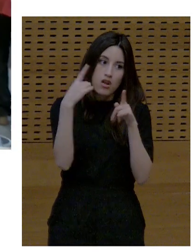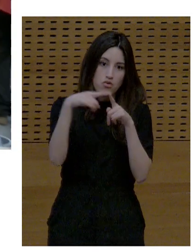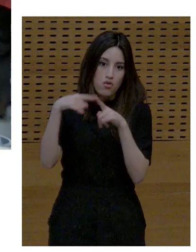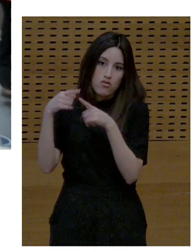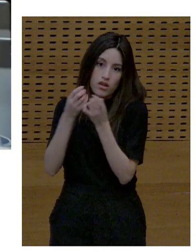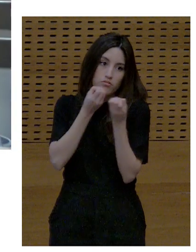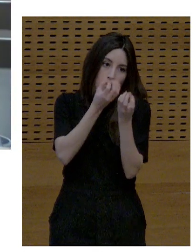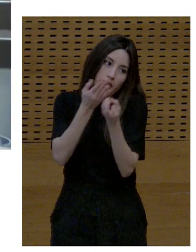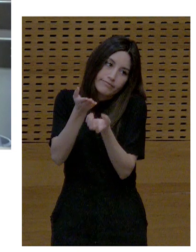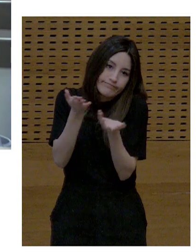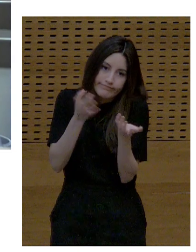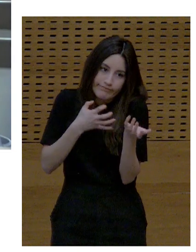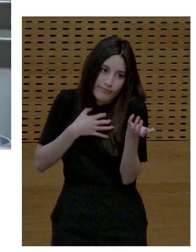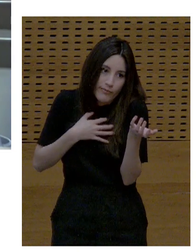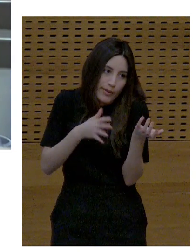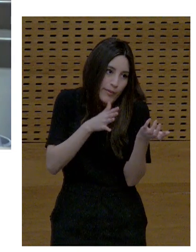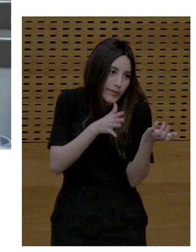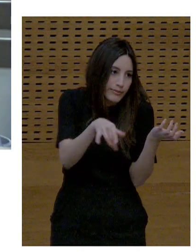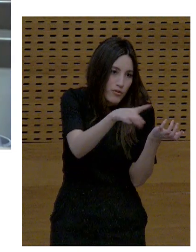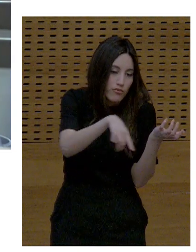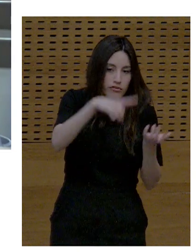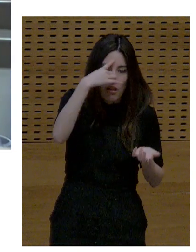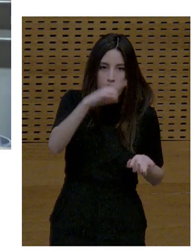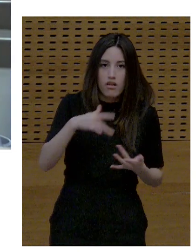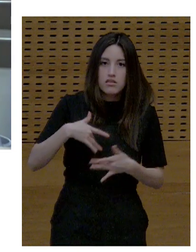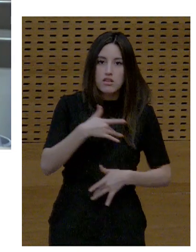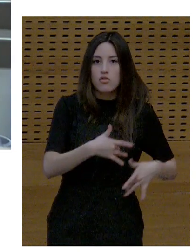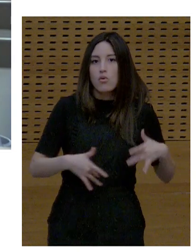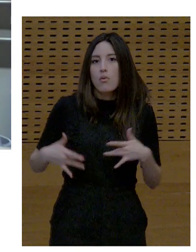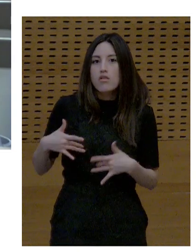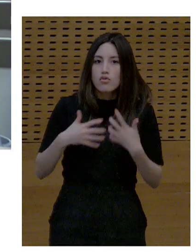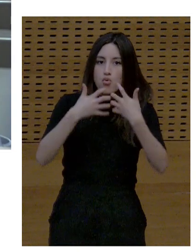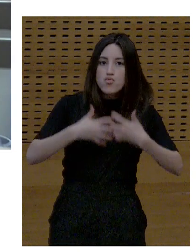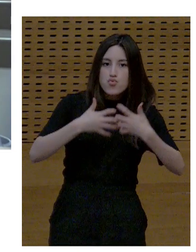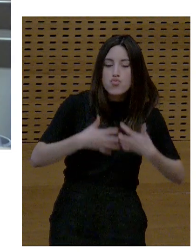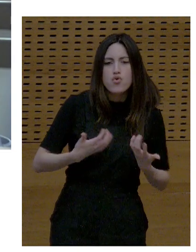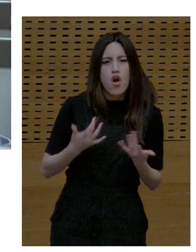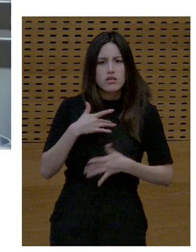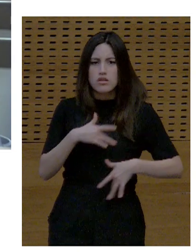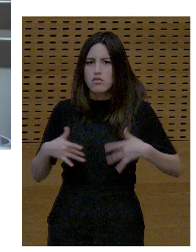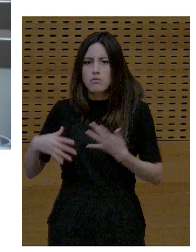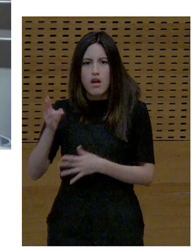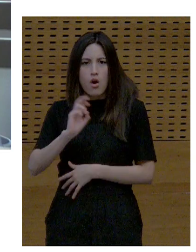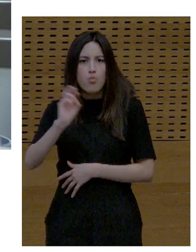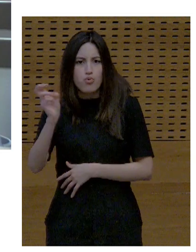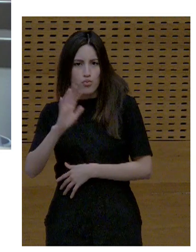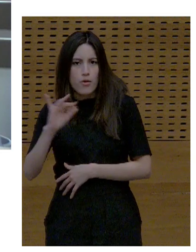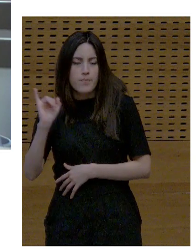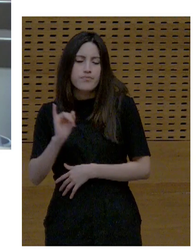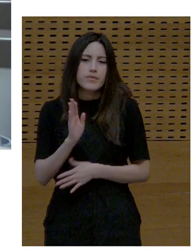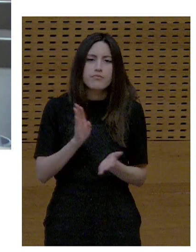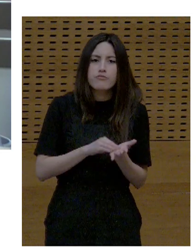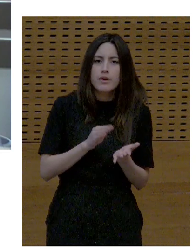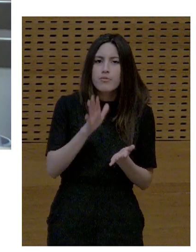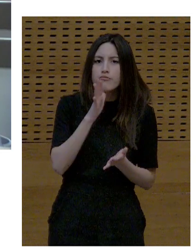personas que lo padecéis, tienen muchos otros síntomas, tienen muchos síntomas motores, muchos síntomas no motores, y que muchas veces, precisamente por